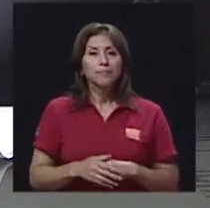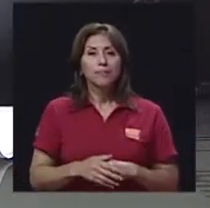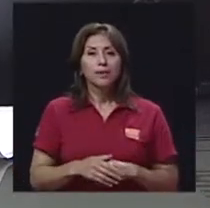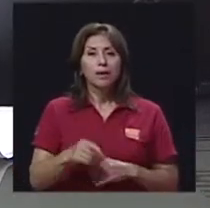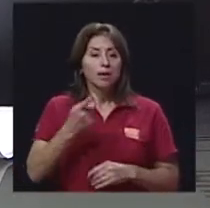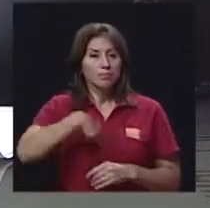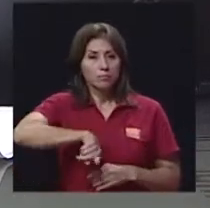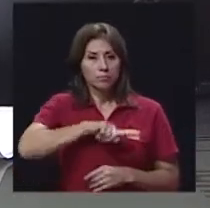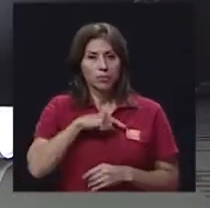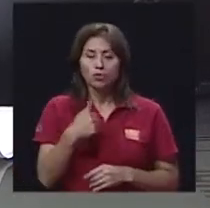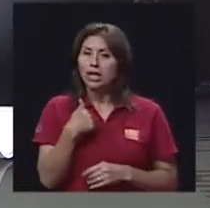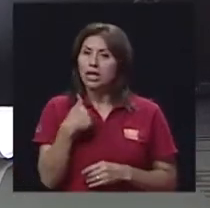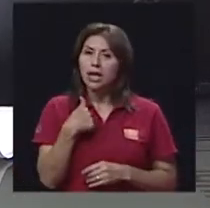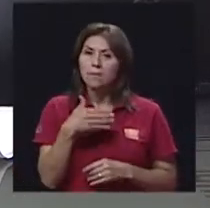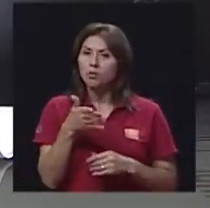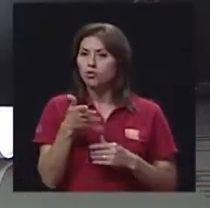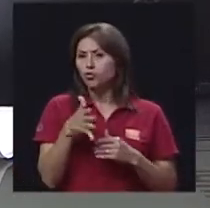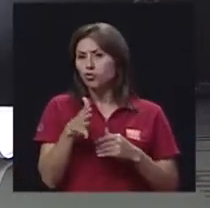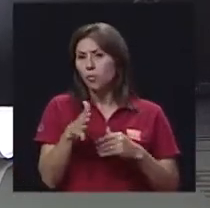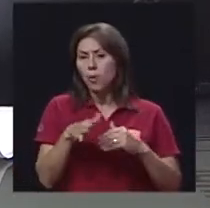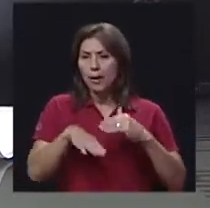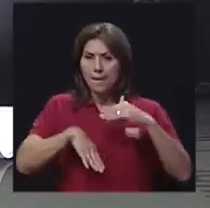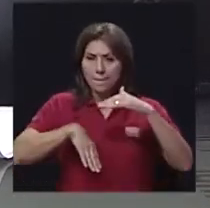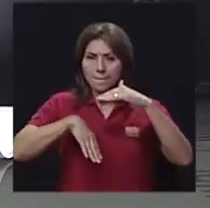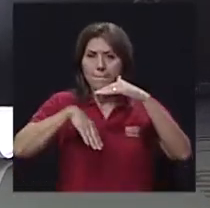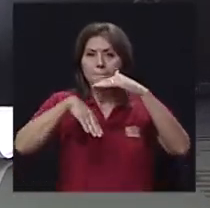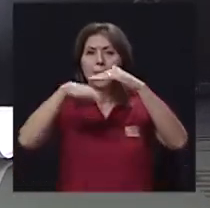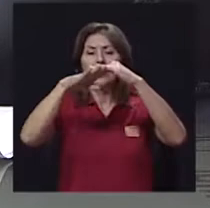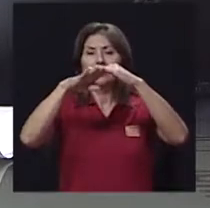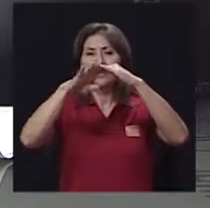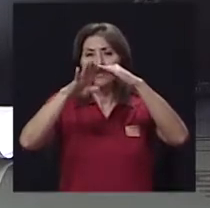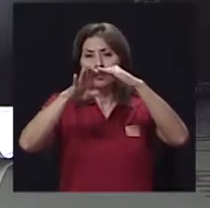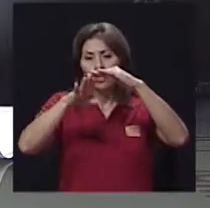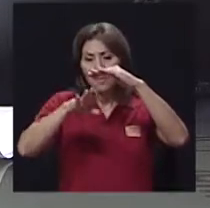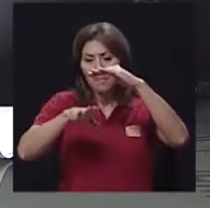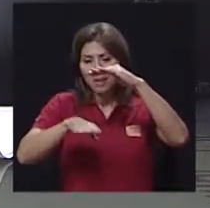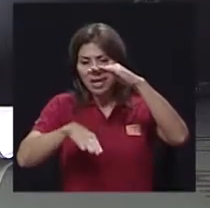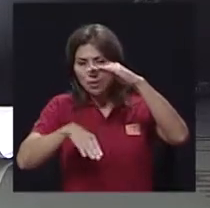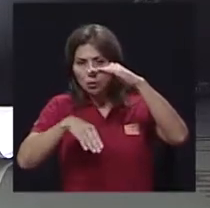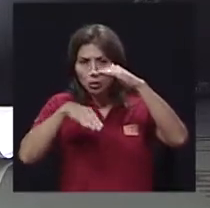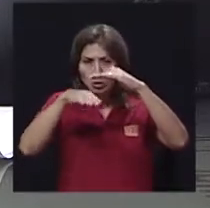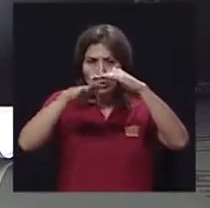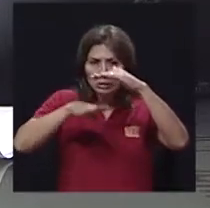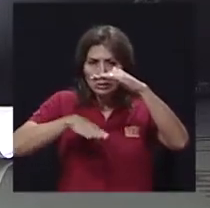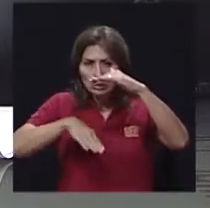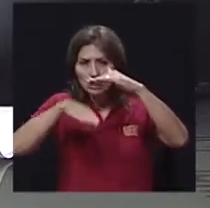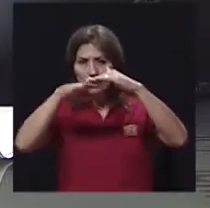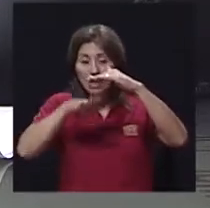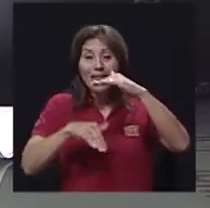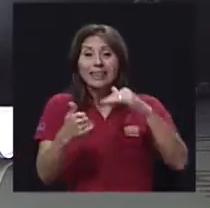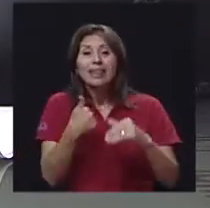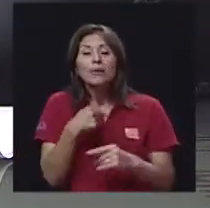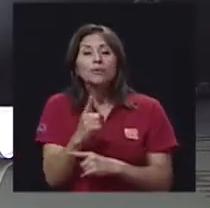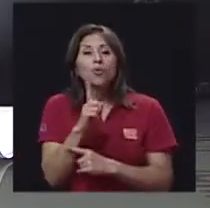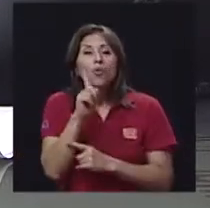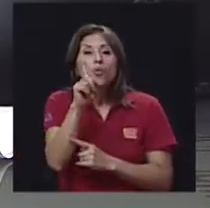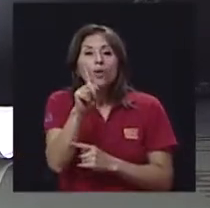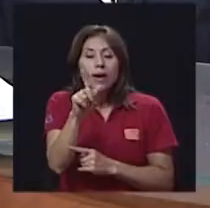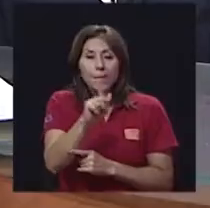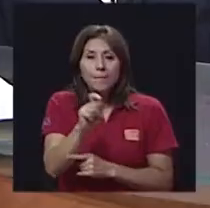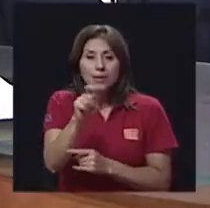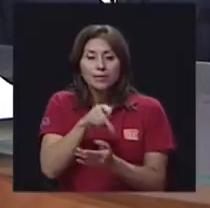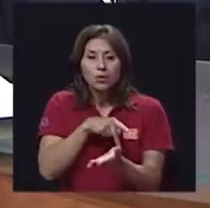tenemos entre máximos y mínimos, tenemos una pensión, una, de 3.200.000